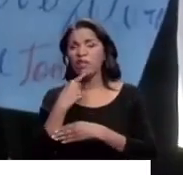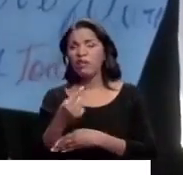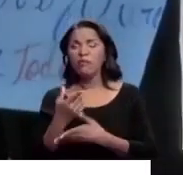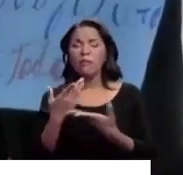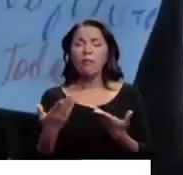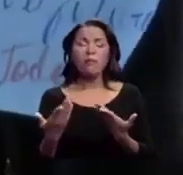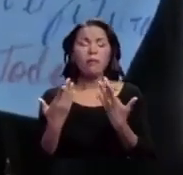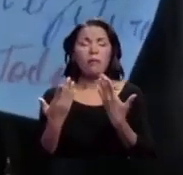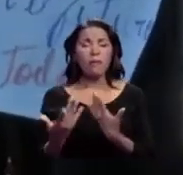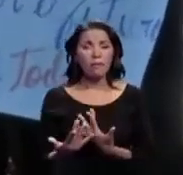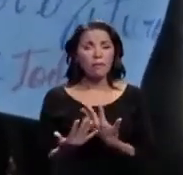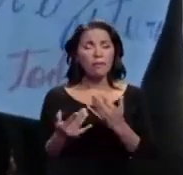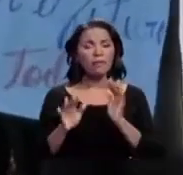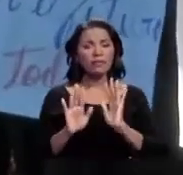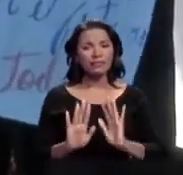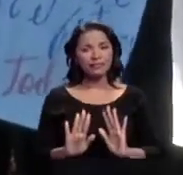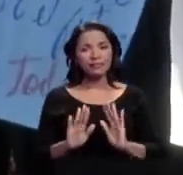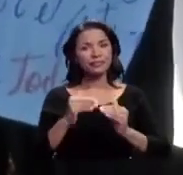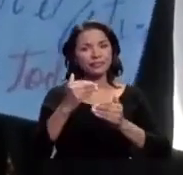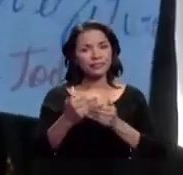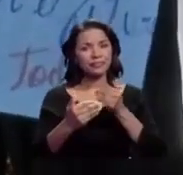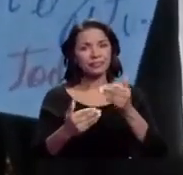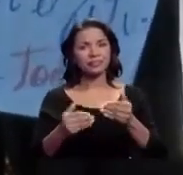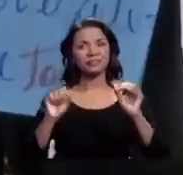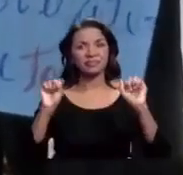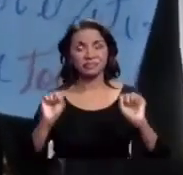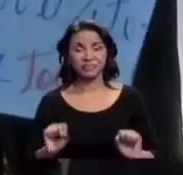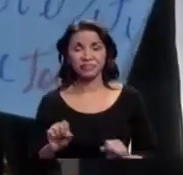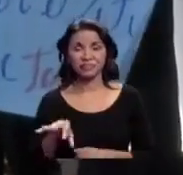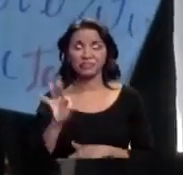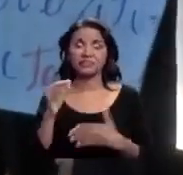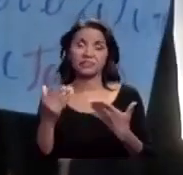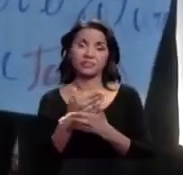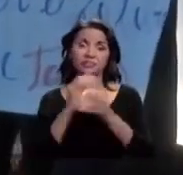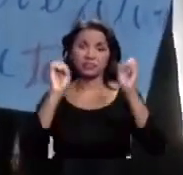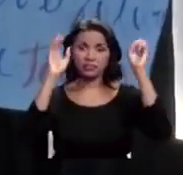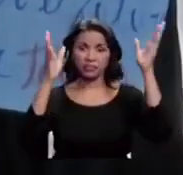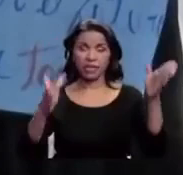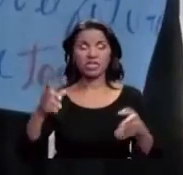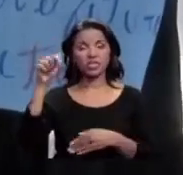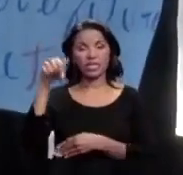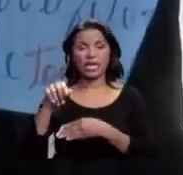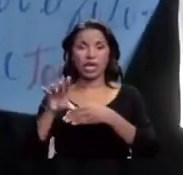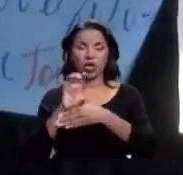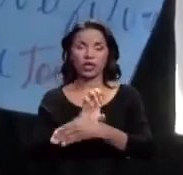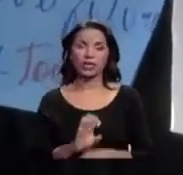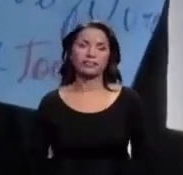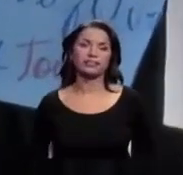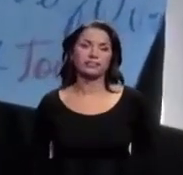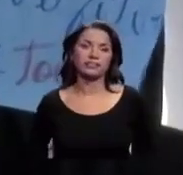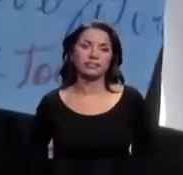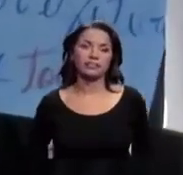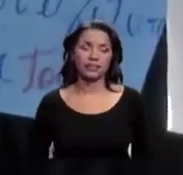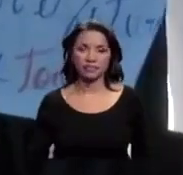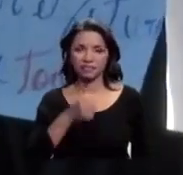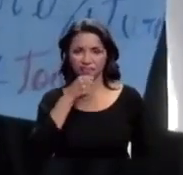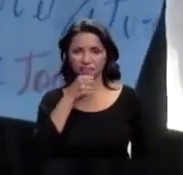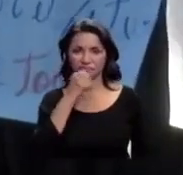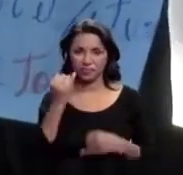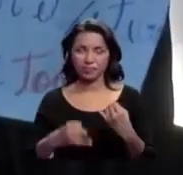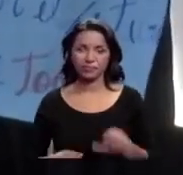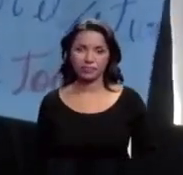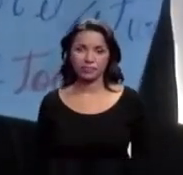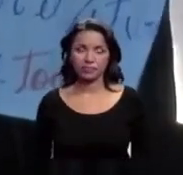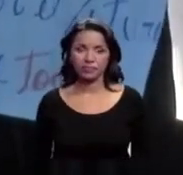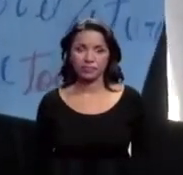que se encuentra en esos procesos para el nombramiento de un nuevo docente en este Centro Educativo desde cocle